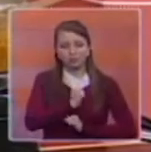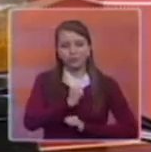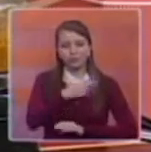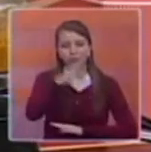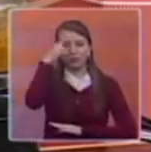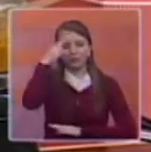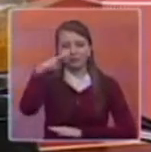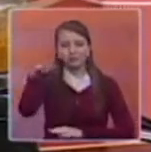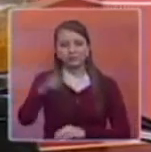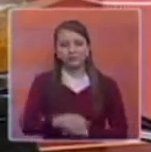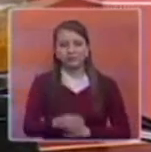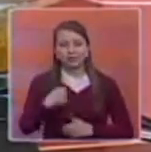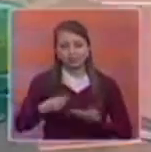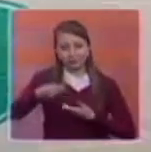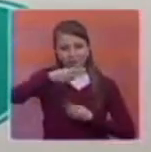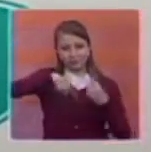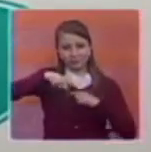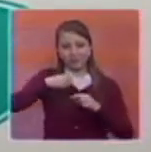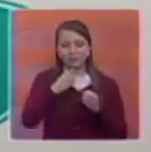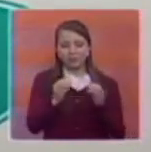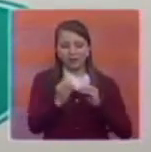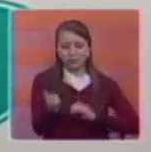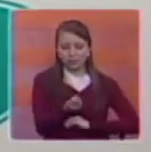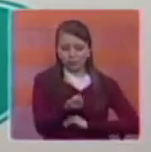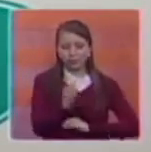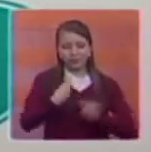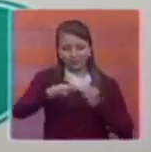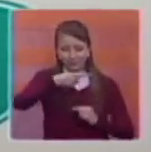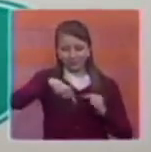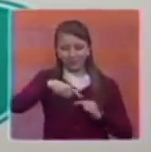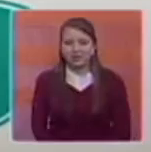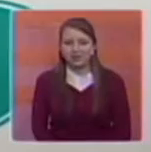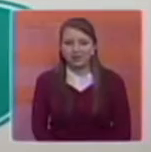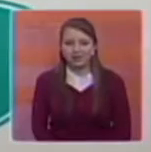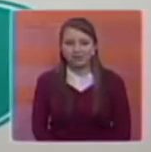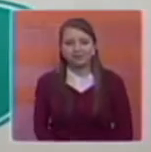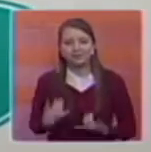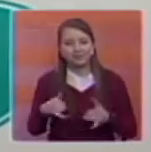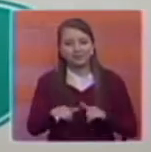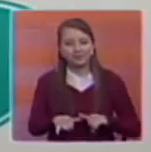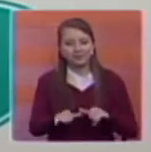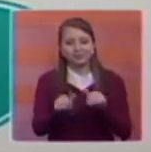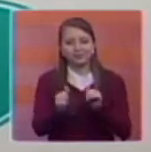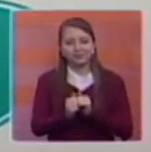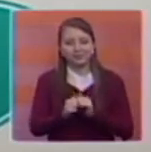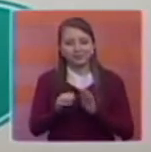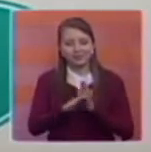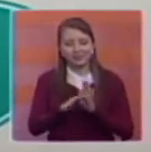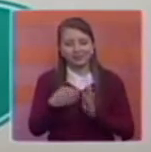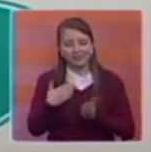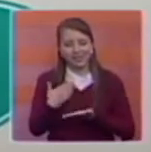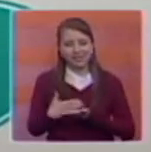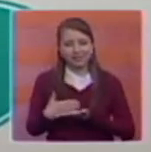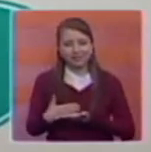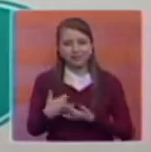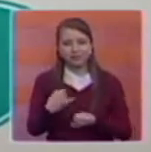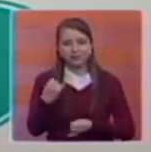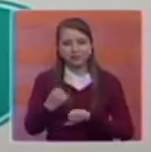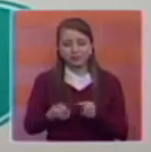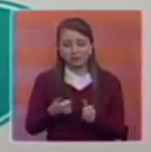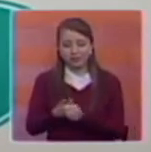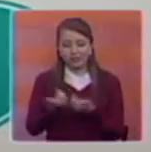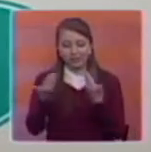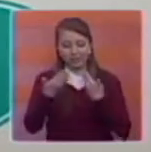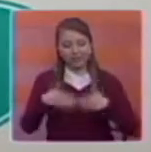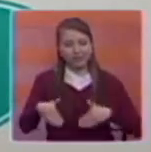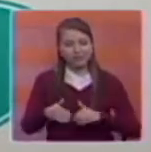ir a una pausita, le doy una batidita más y volvemos. Vamos con las recetas de Viachi, ya vamos a finalizar con esta